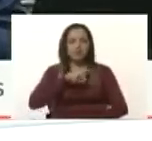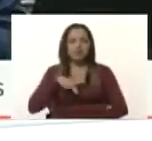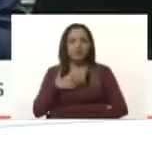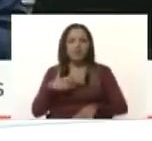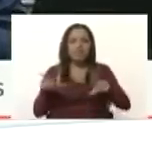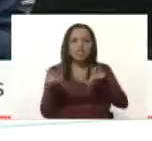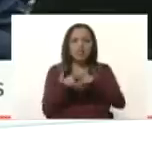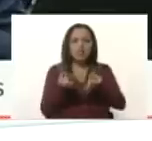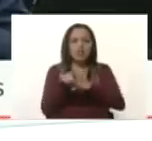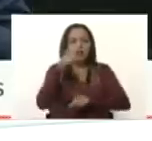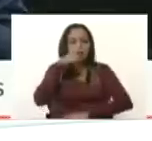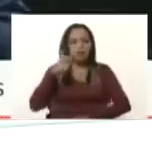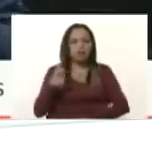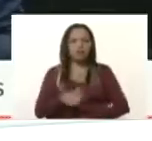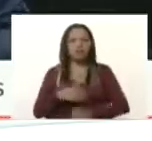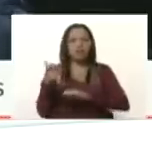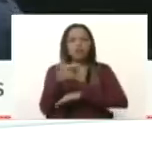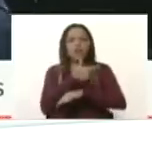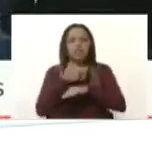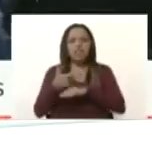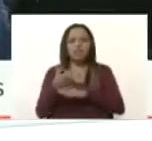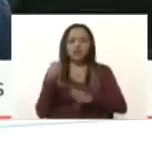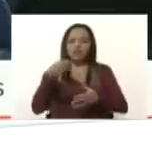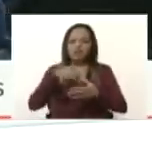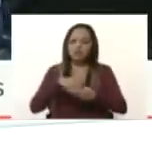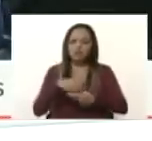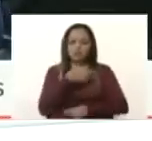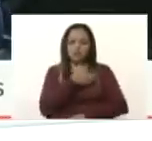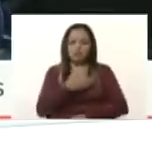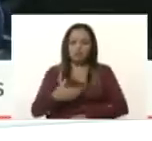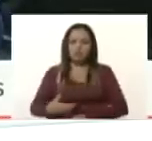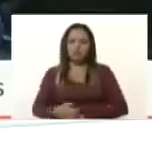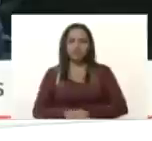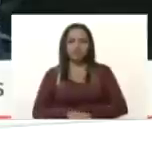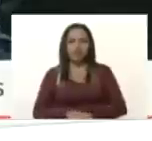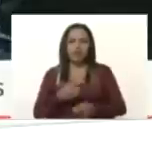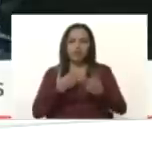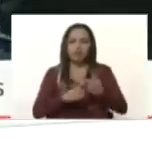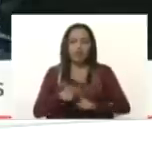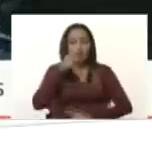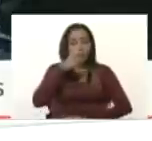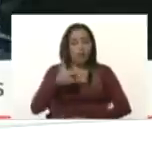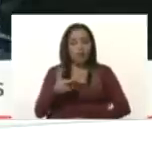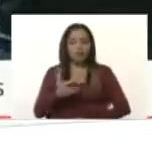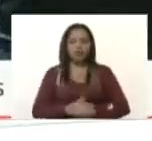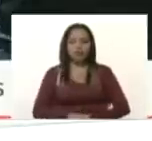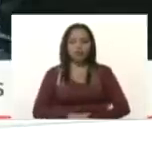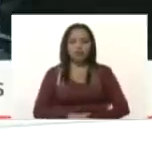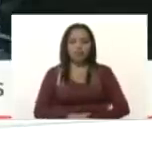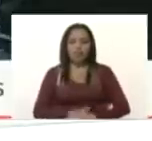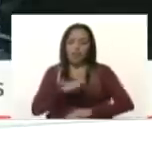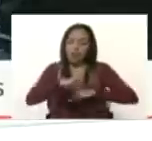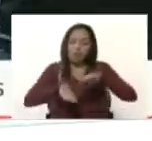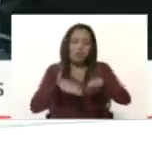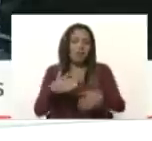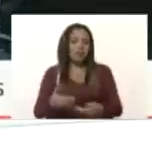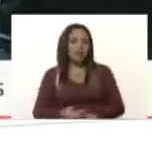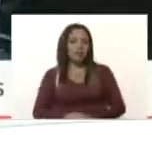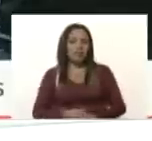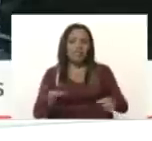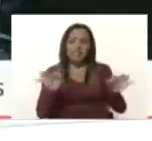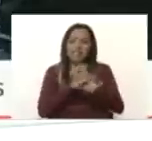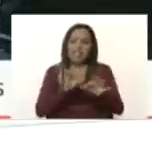pueblo gobernando en el poder, pero el pueblo de a pie, que nadie se